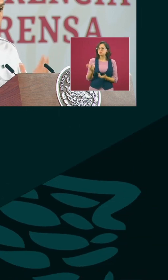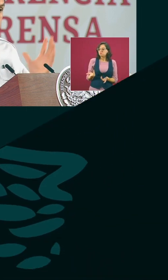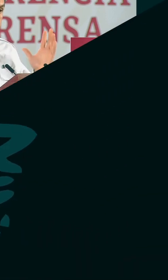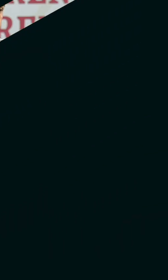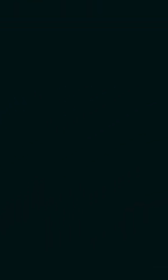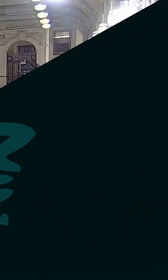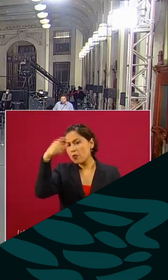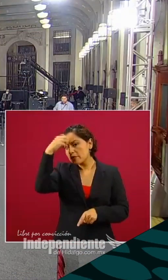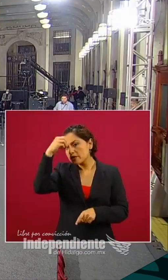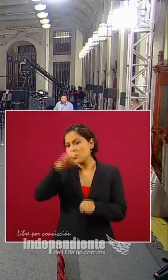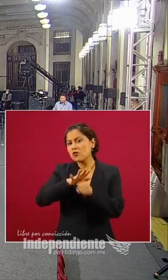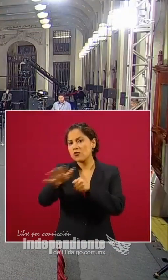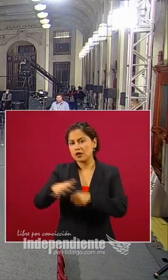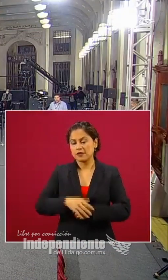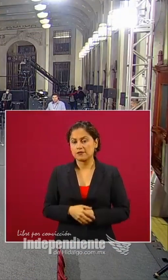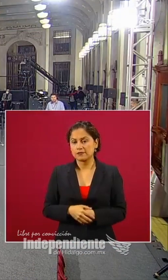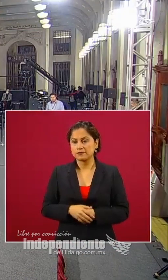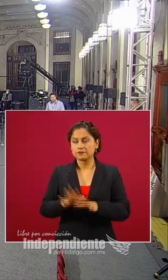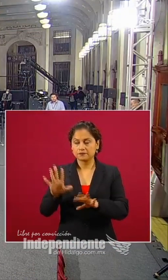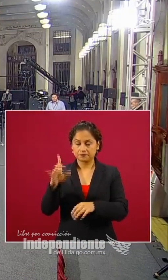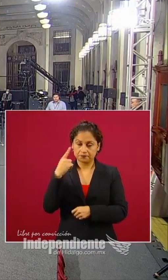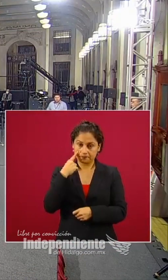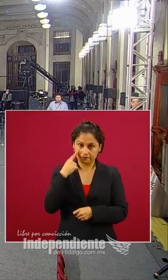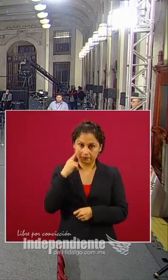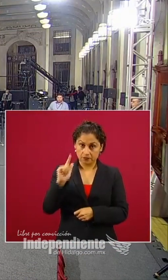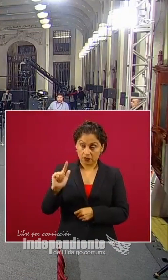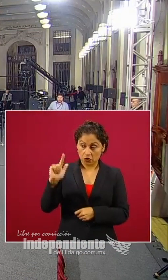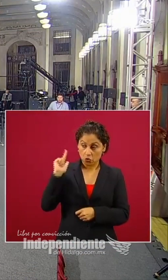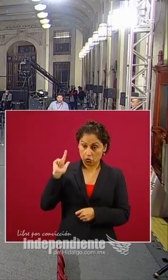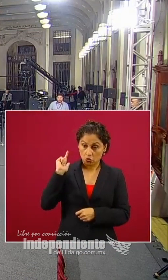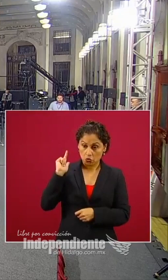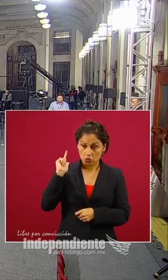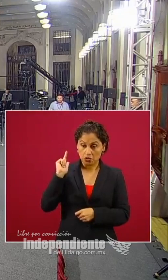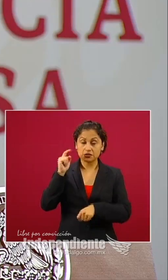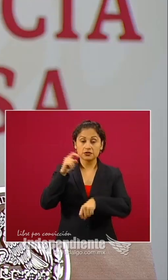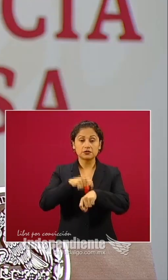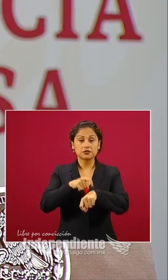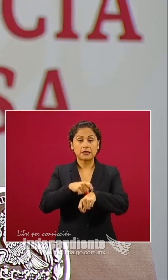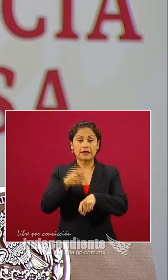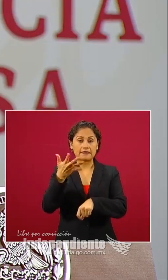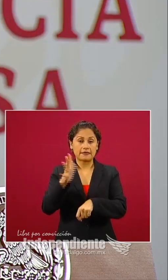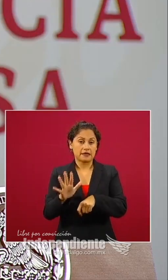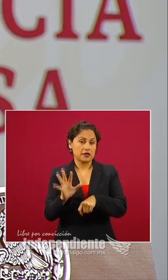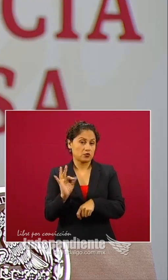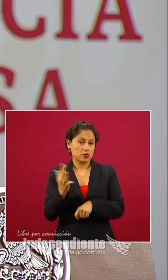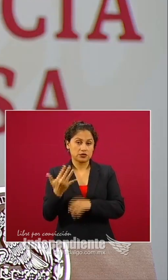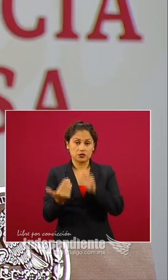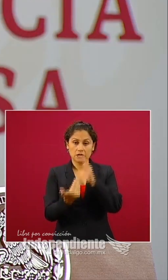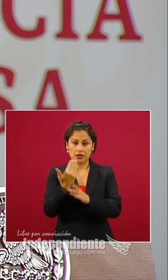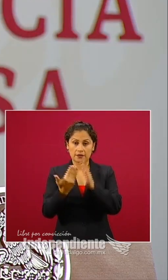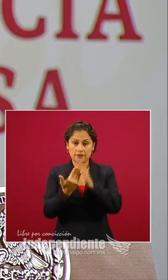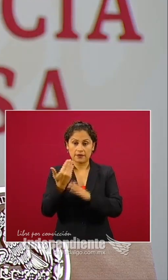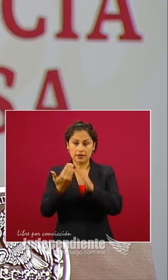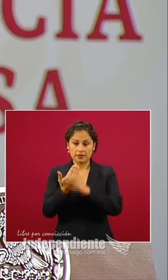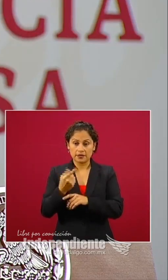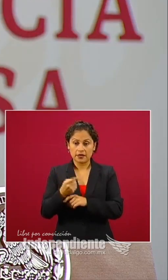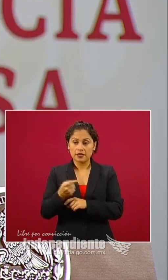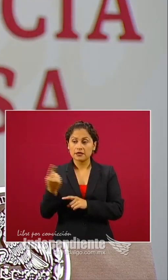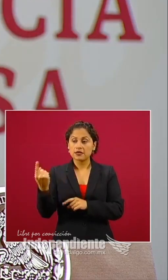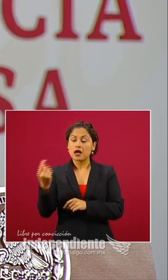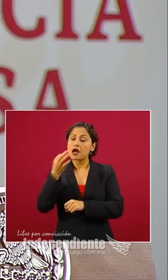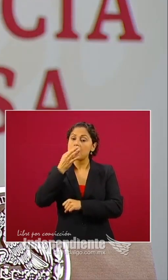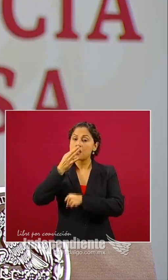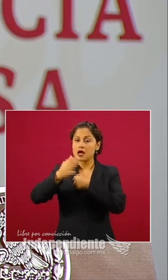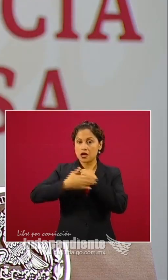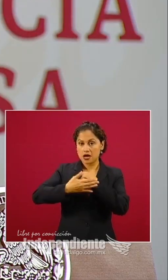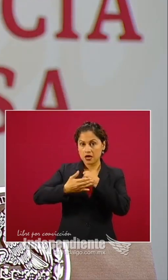instituto. El día lunes, como a las 9.45 de la mañana, llegó este requerimiento de la función